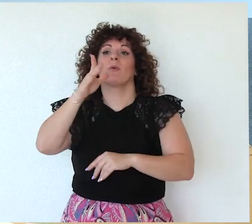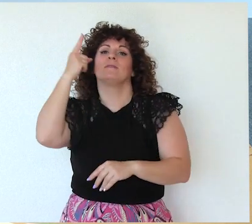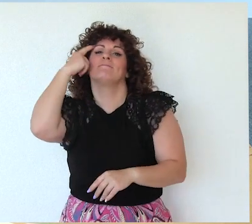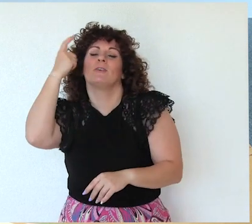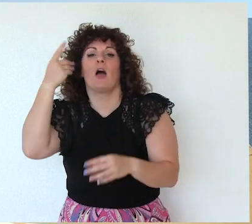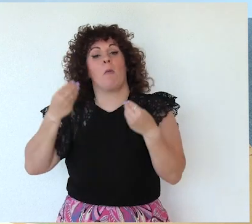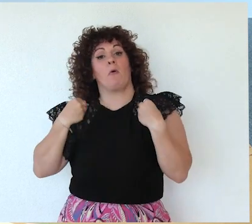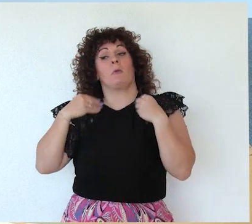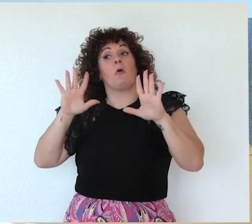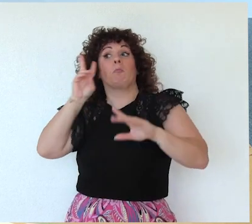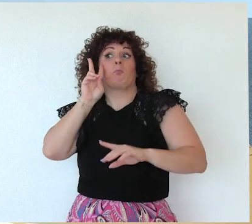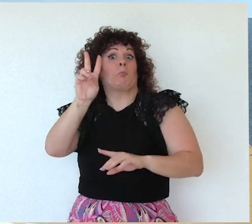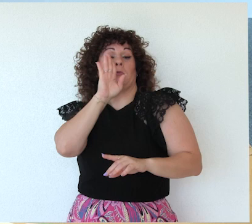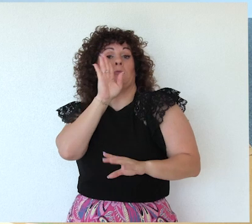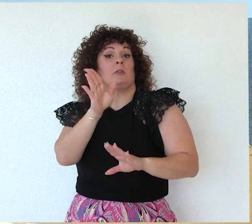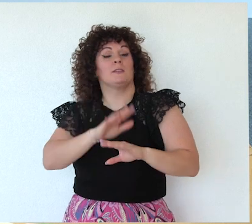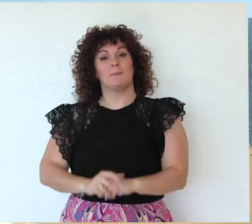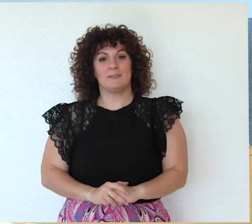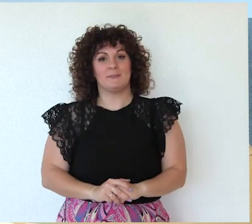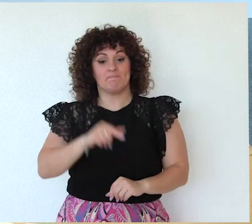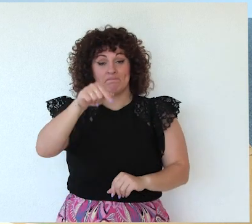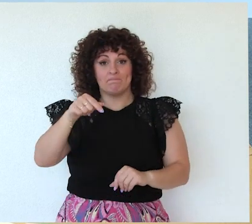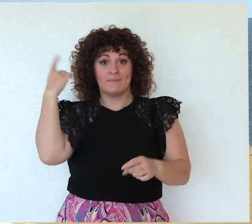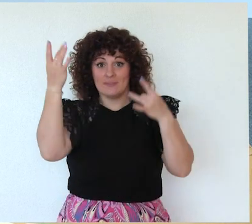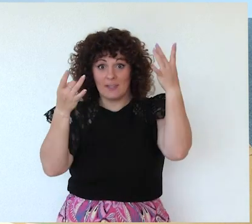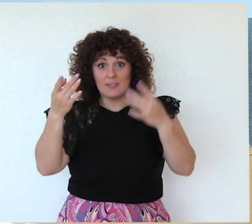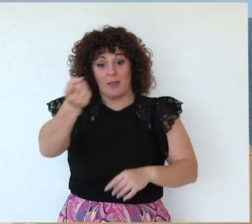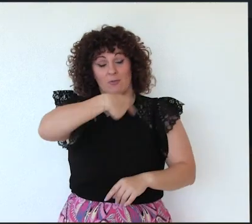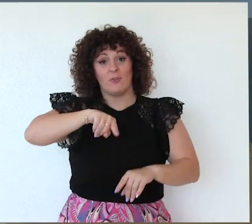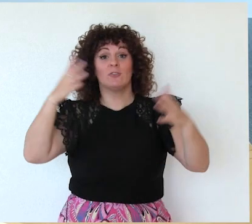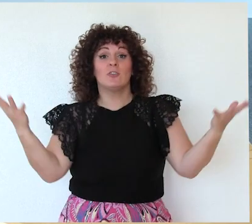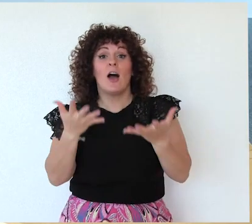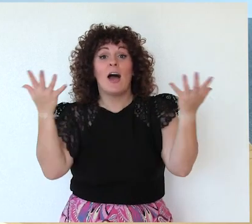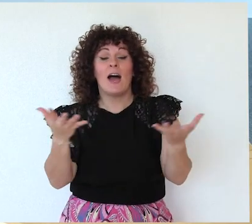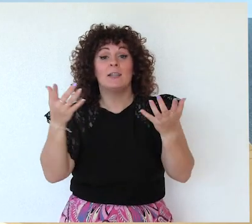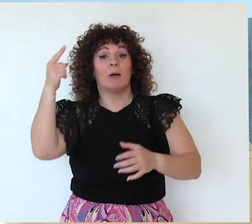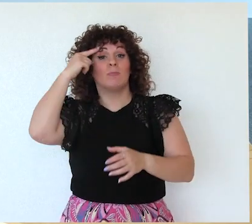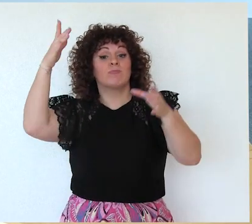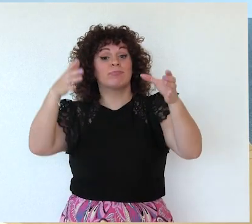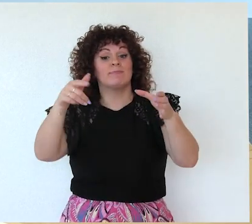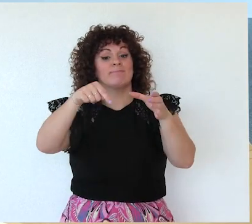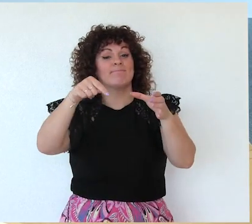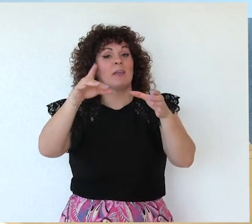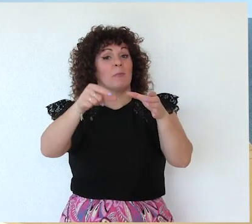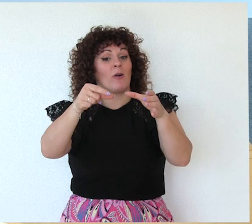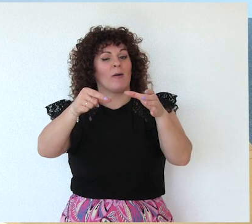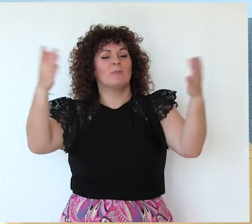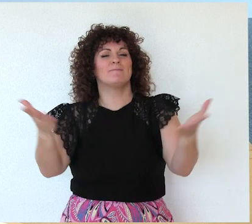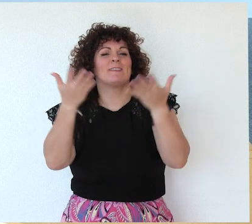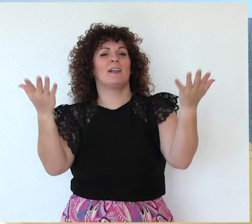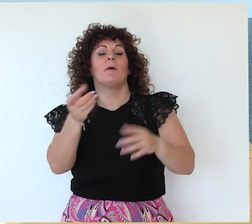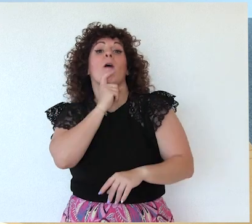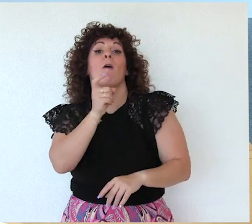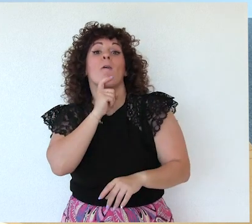guardadas, aquello que recordamos, que hemos vivido o que hemos presenciado. Con esta actividad os animamos a que activéis vuestro